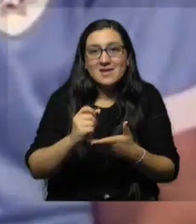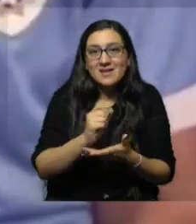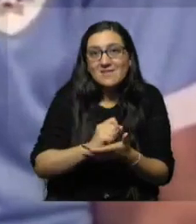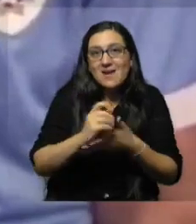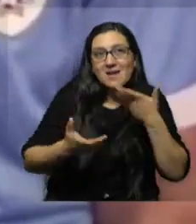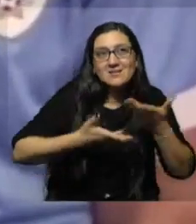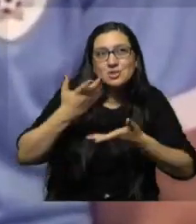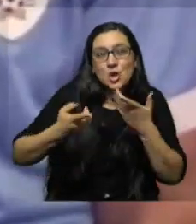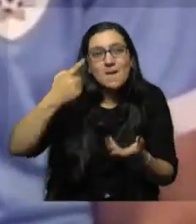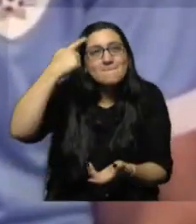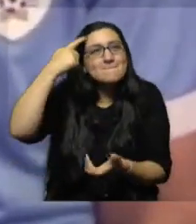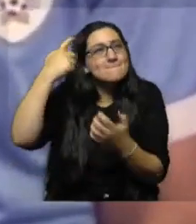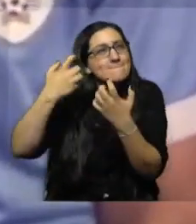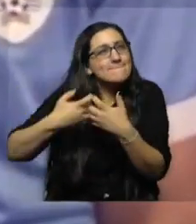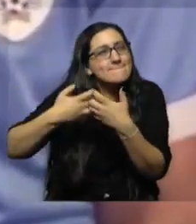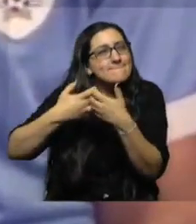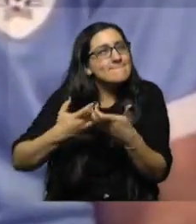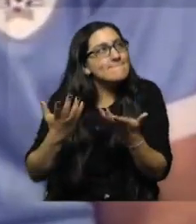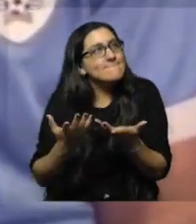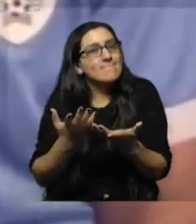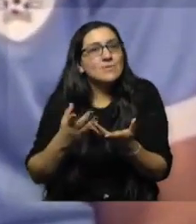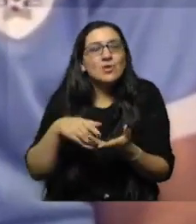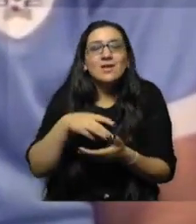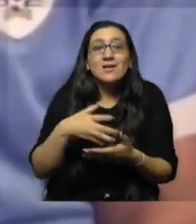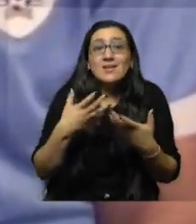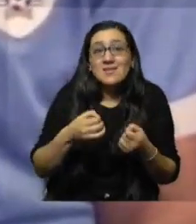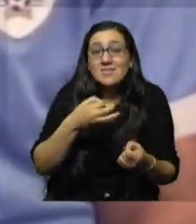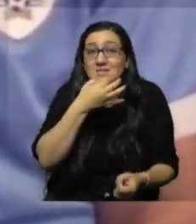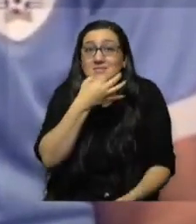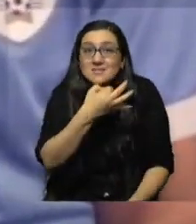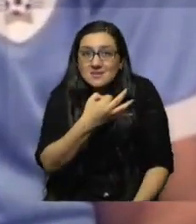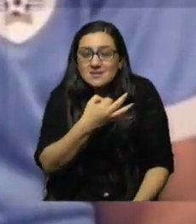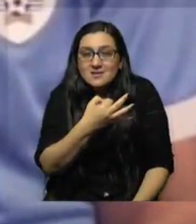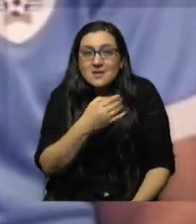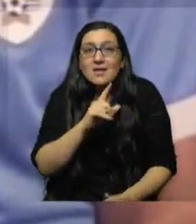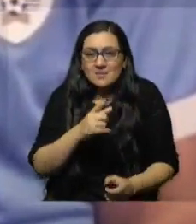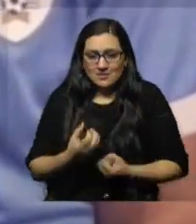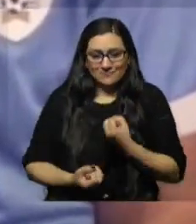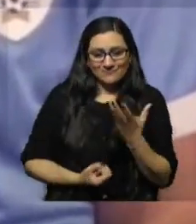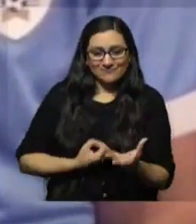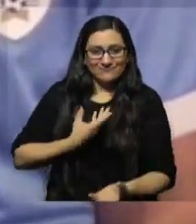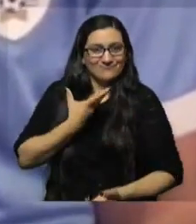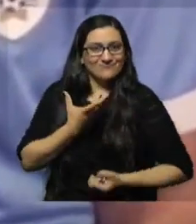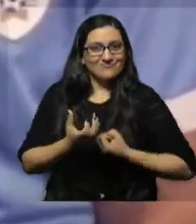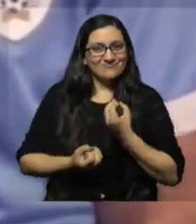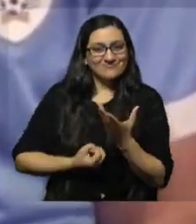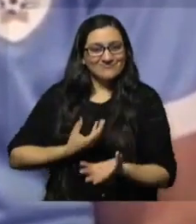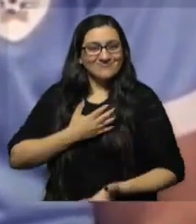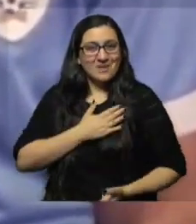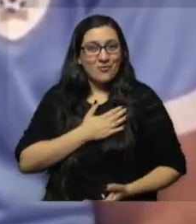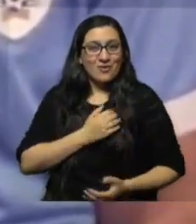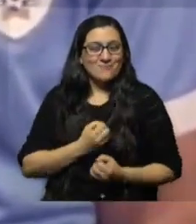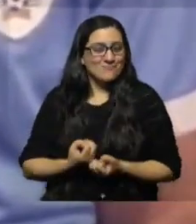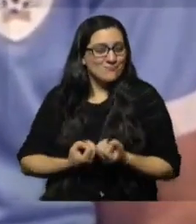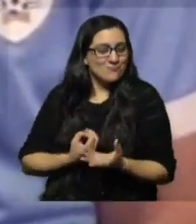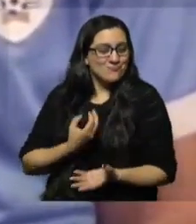el pensar, el mensaje que querían dar. Y sobre todo, bueno, ¿qué les salió del corazón? ¿Cuánto tiempo estuvieron